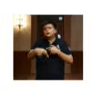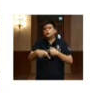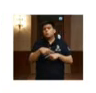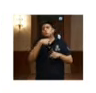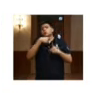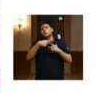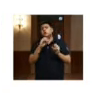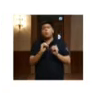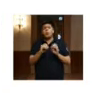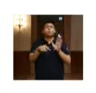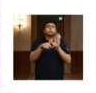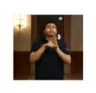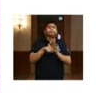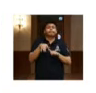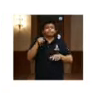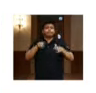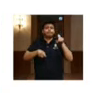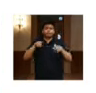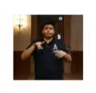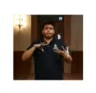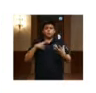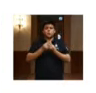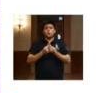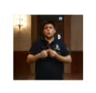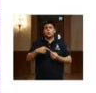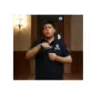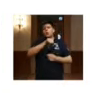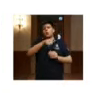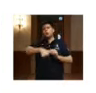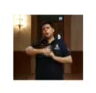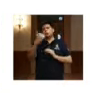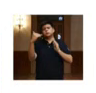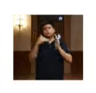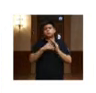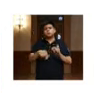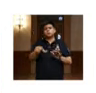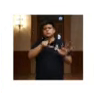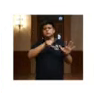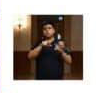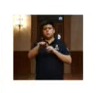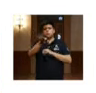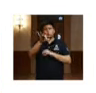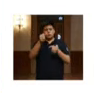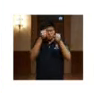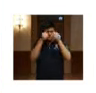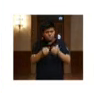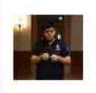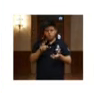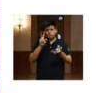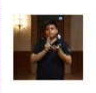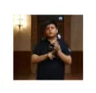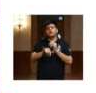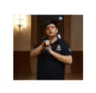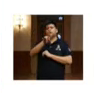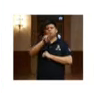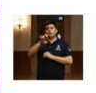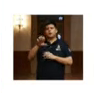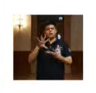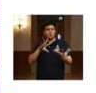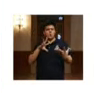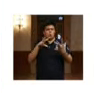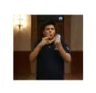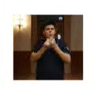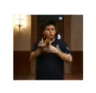a confirmados, dando un total de 11.740 totales confirmados por el INDRE. Todo esto nos da un